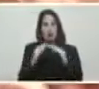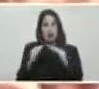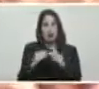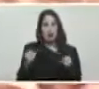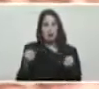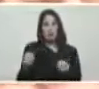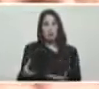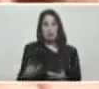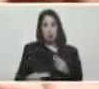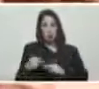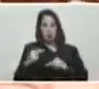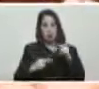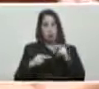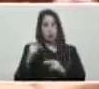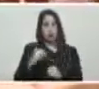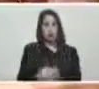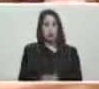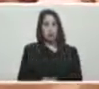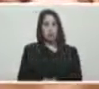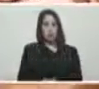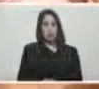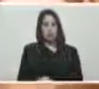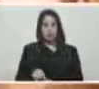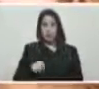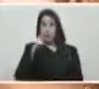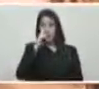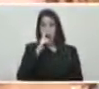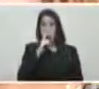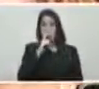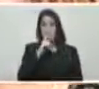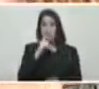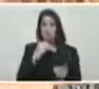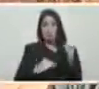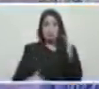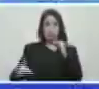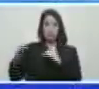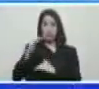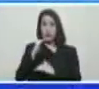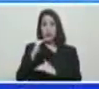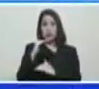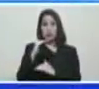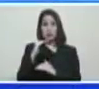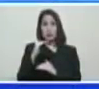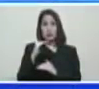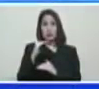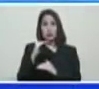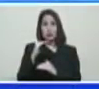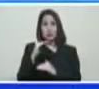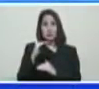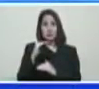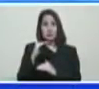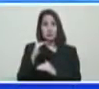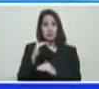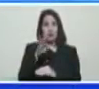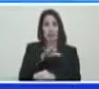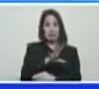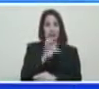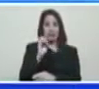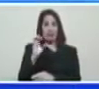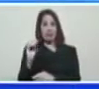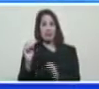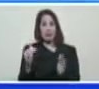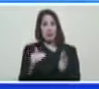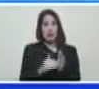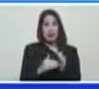vi este año vamos a pasar de 500.000